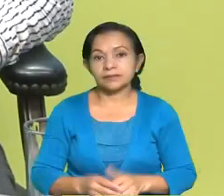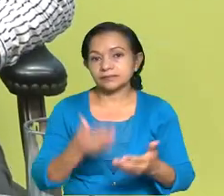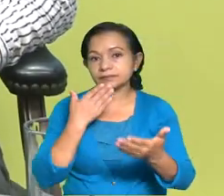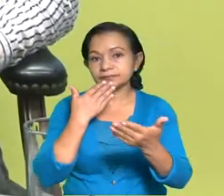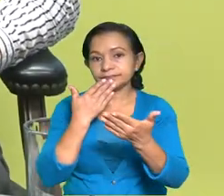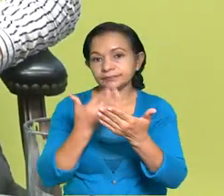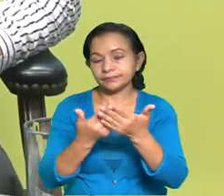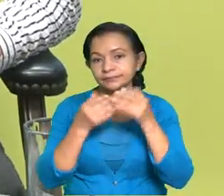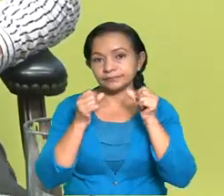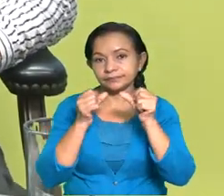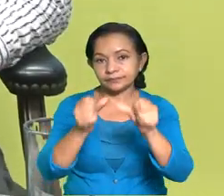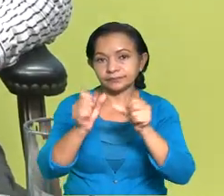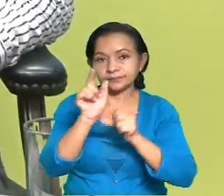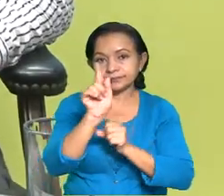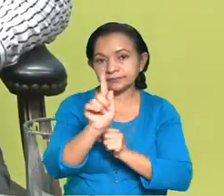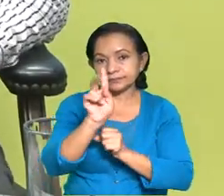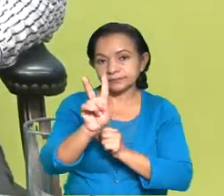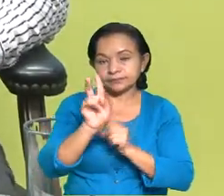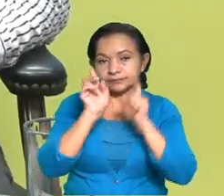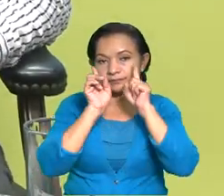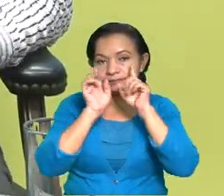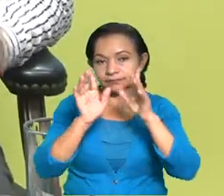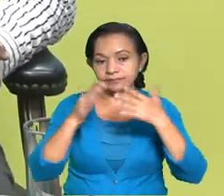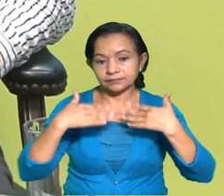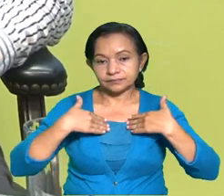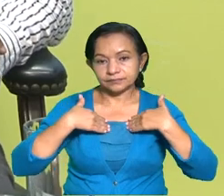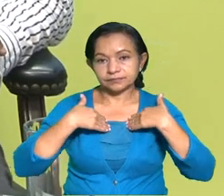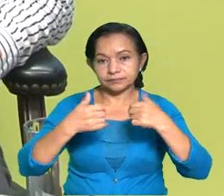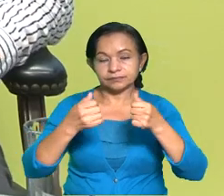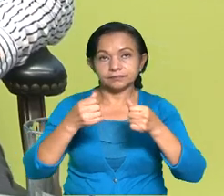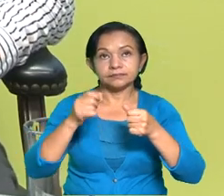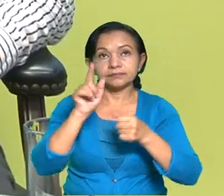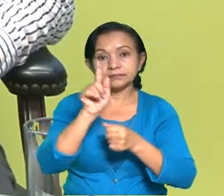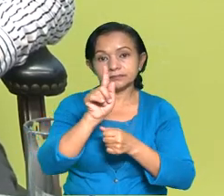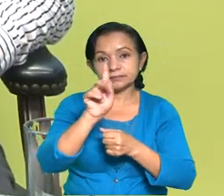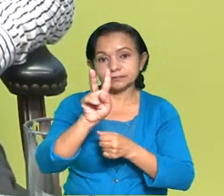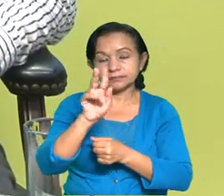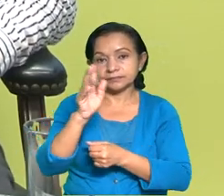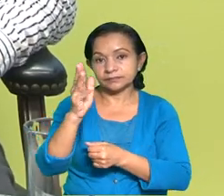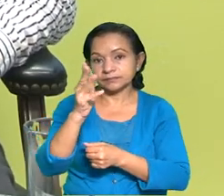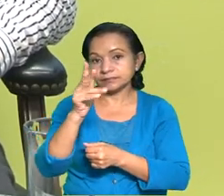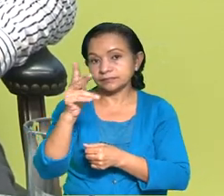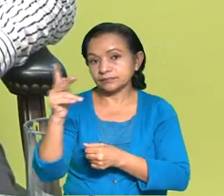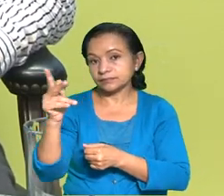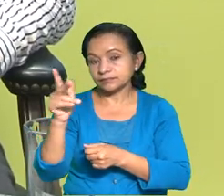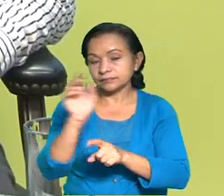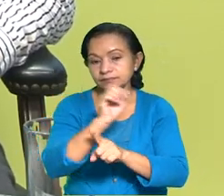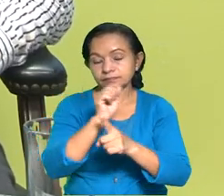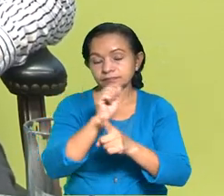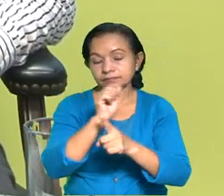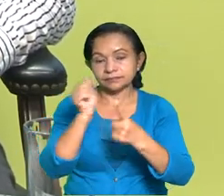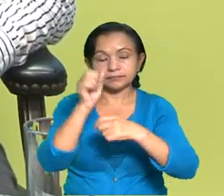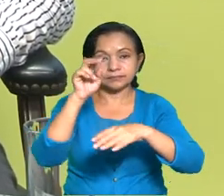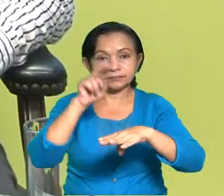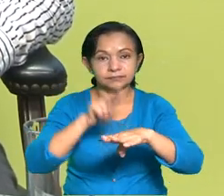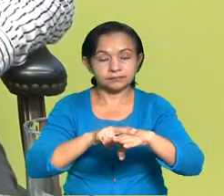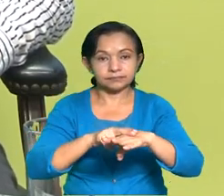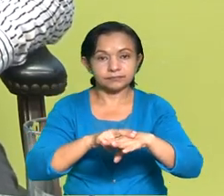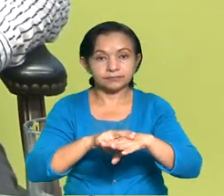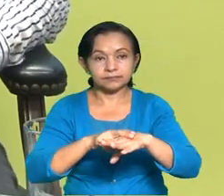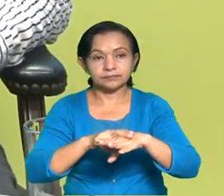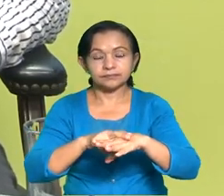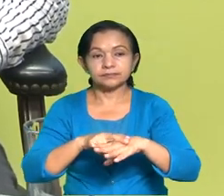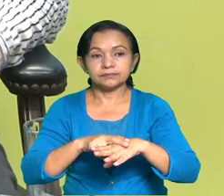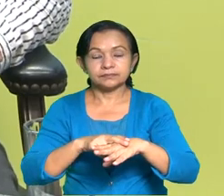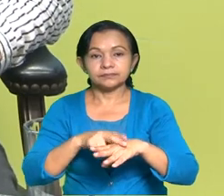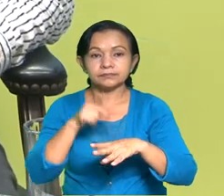Gracias por continuar en sintonía de Prevenir de Salud a través de la señal del canal 98, el canal parlamentario, el canal de la Asamblea